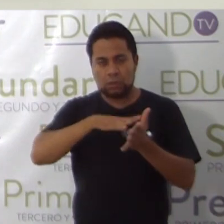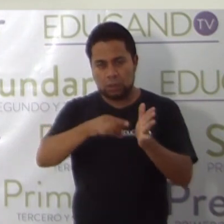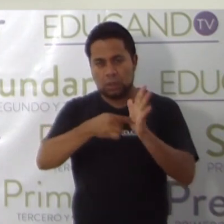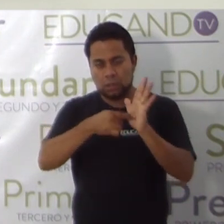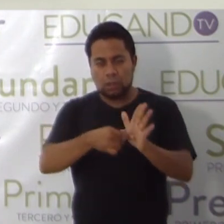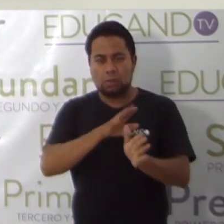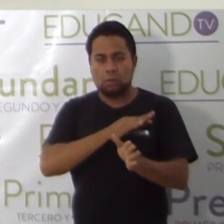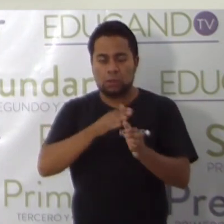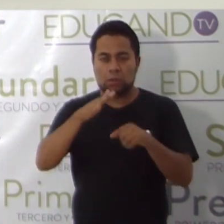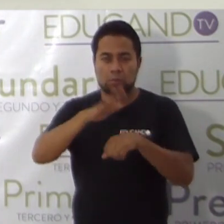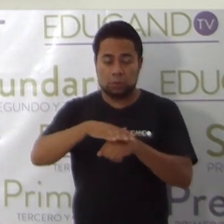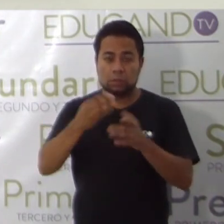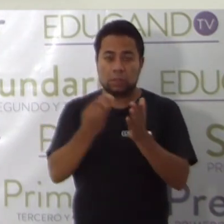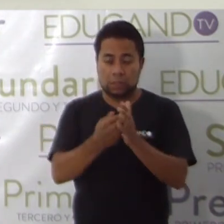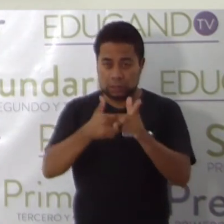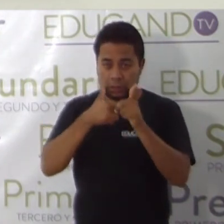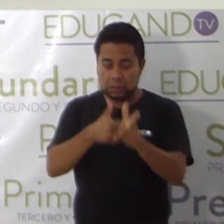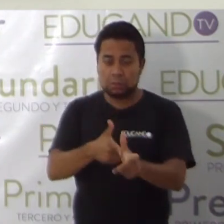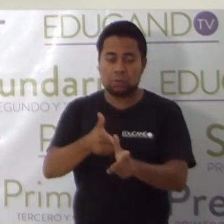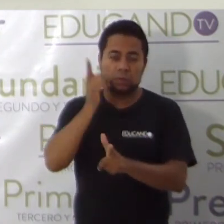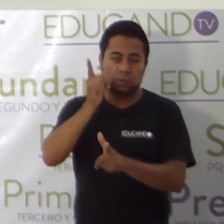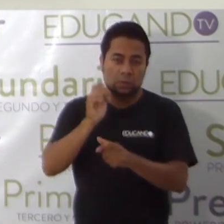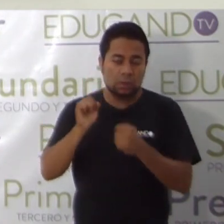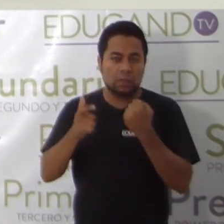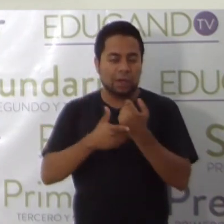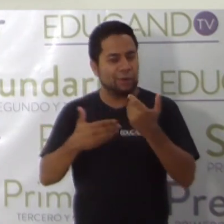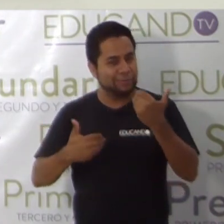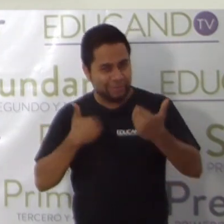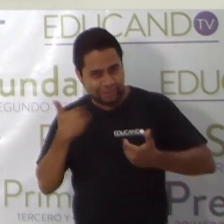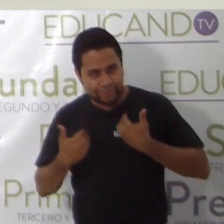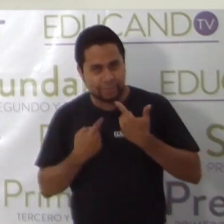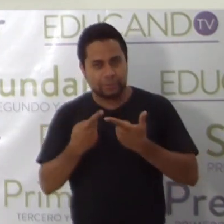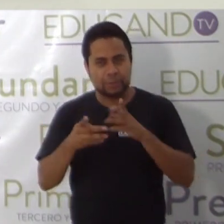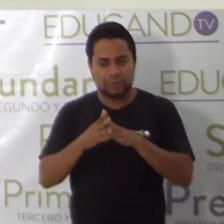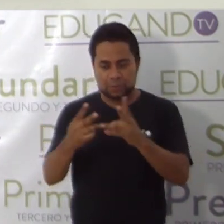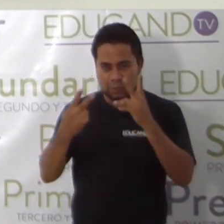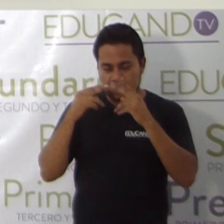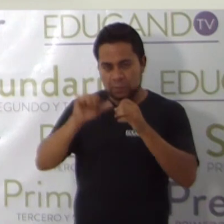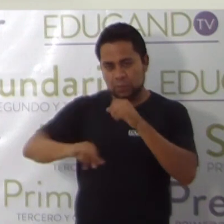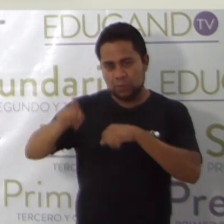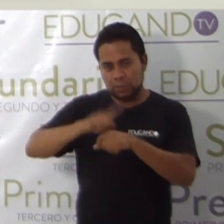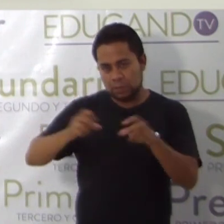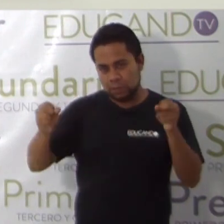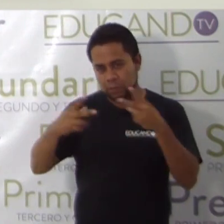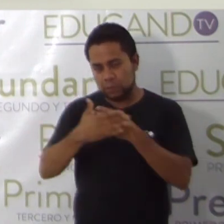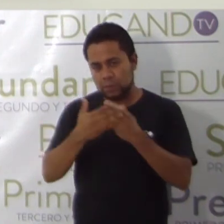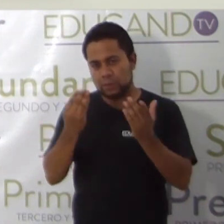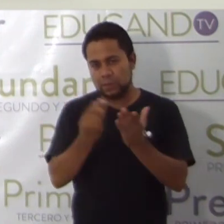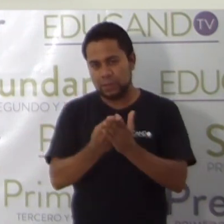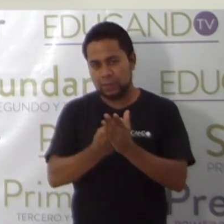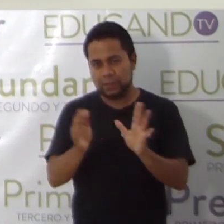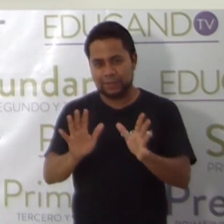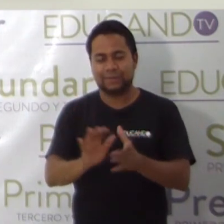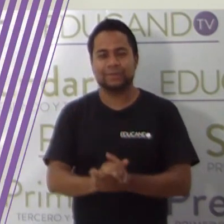pues continuamos la próxima clase. Espero que hayan disfrutado acompañarme el día de hoy y nos vemos en la próxima.